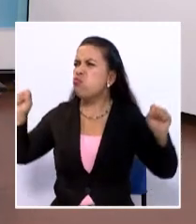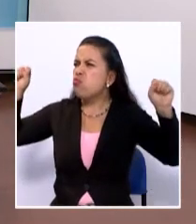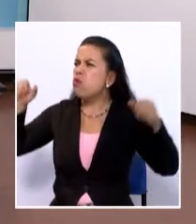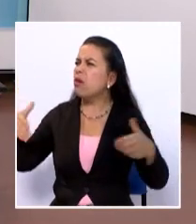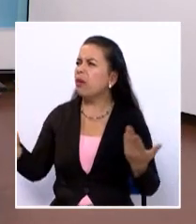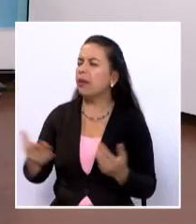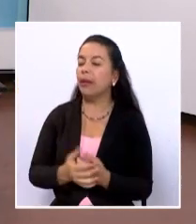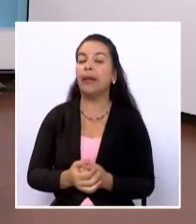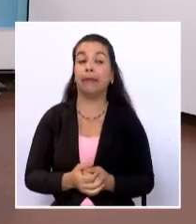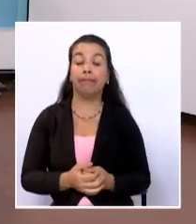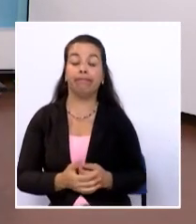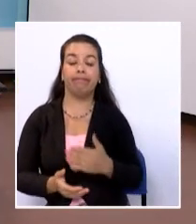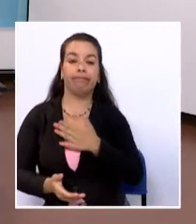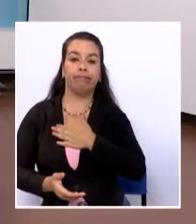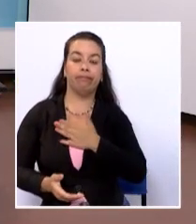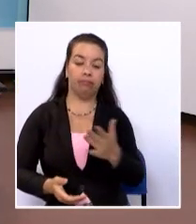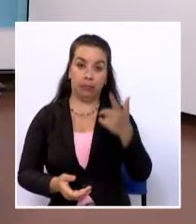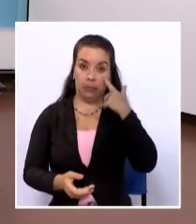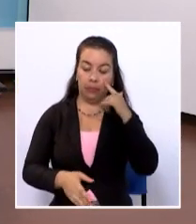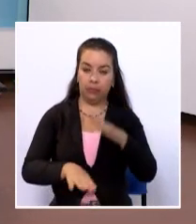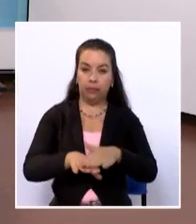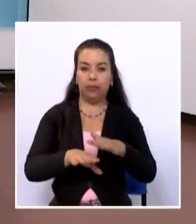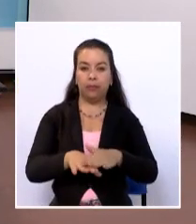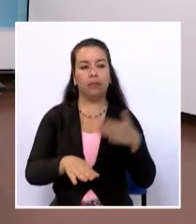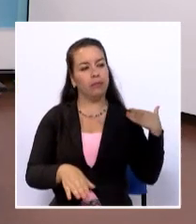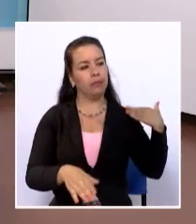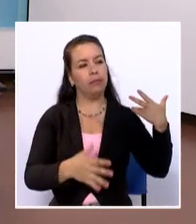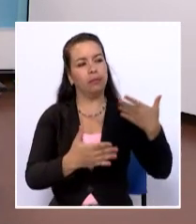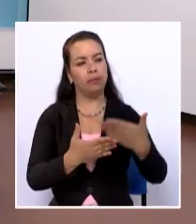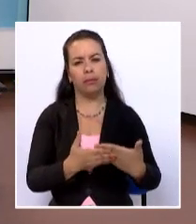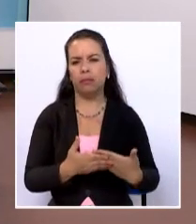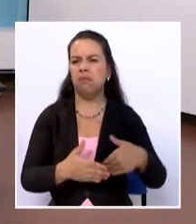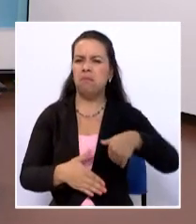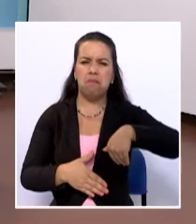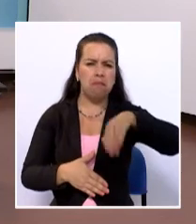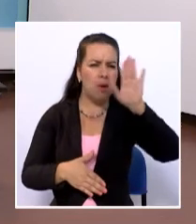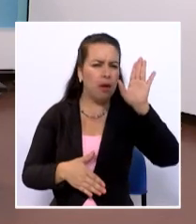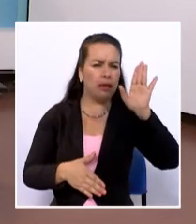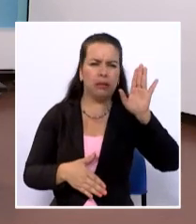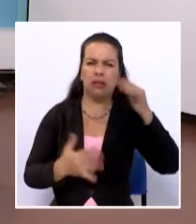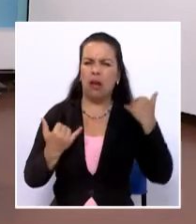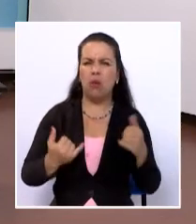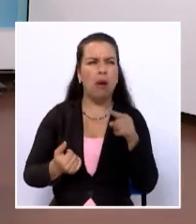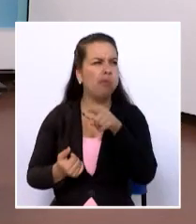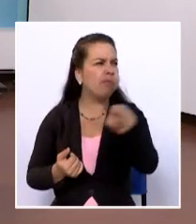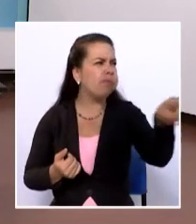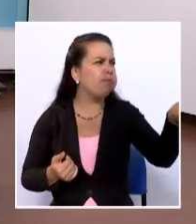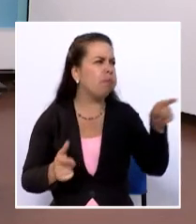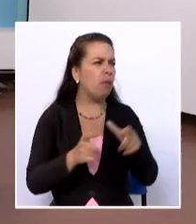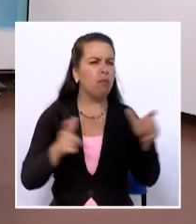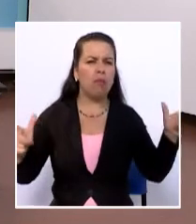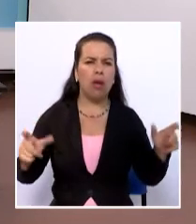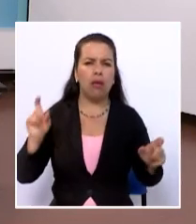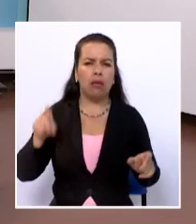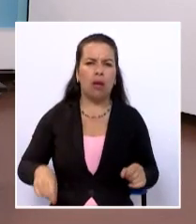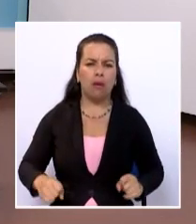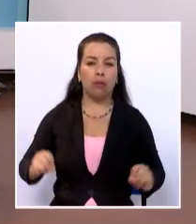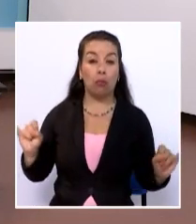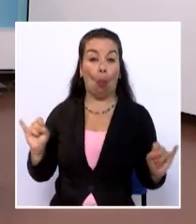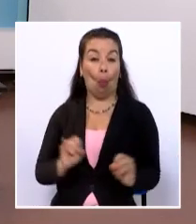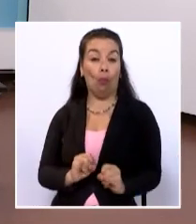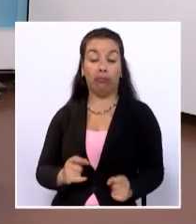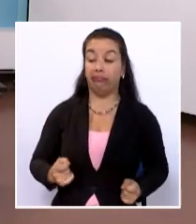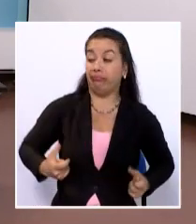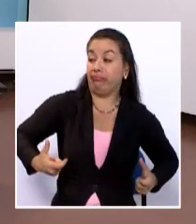perfecto a ver primero vamos a partir de que en los últimos años se ha disparado una moda de todo lo que tiene con la cultura fitness y